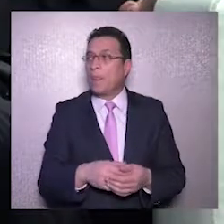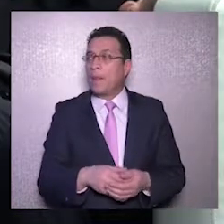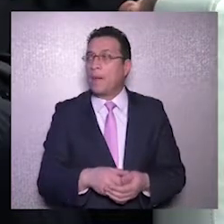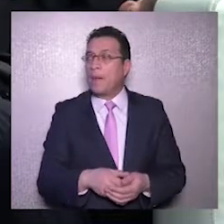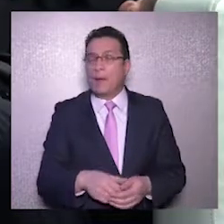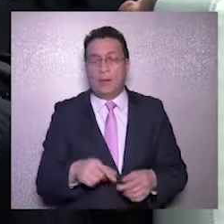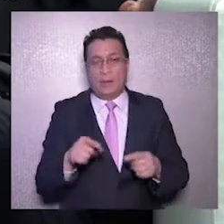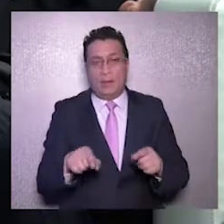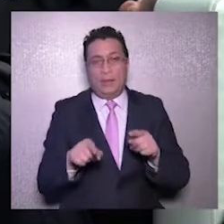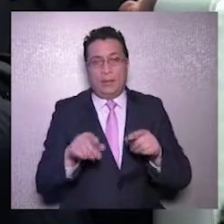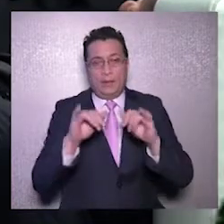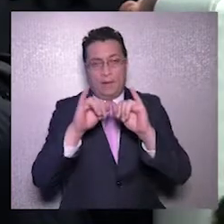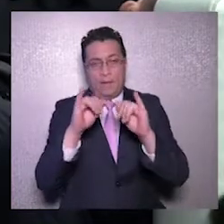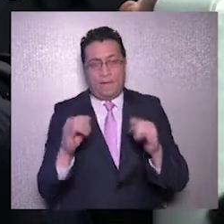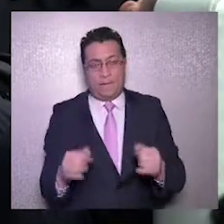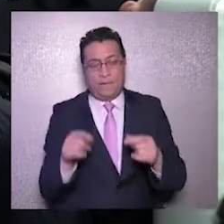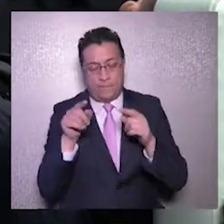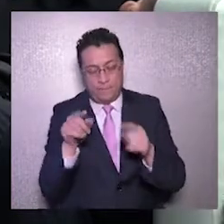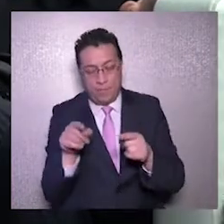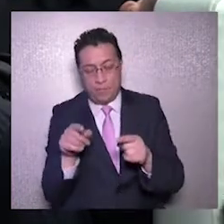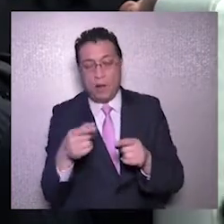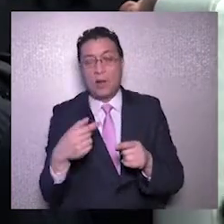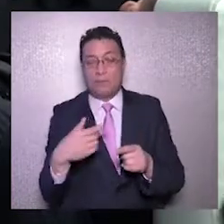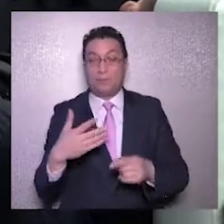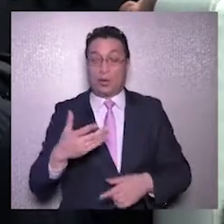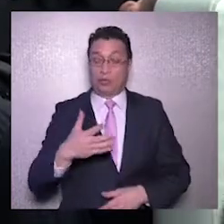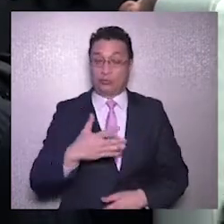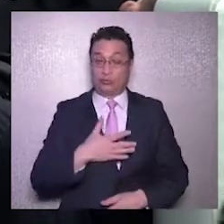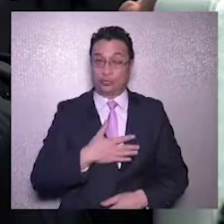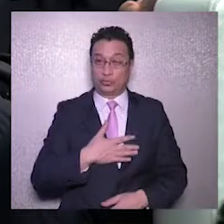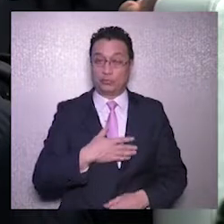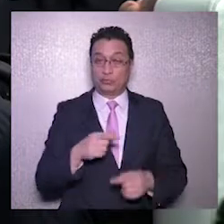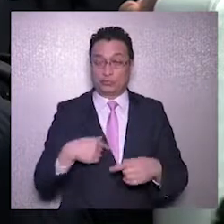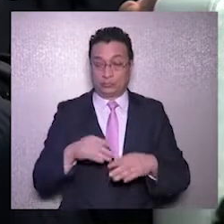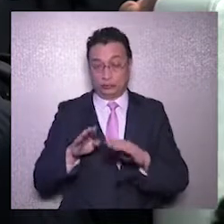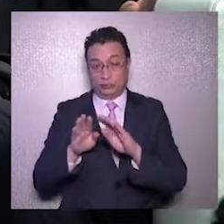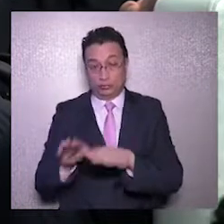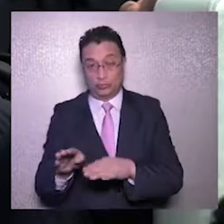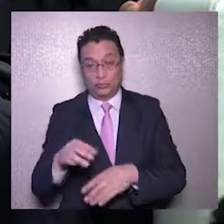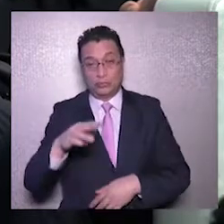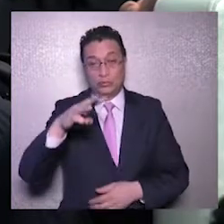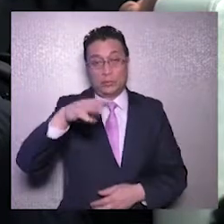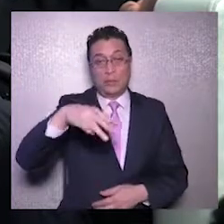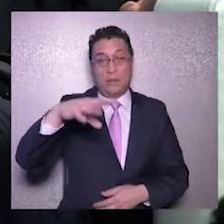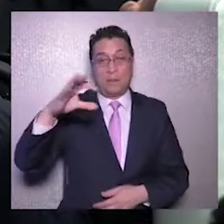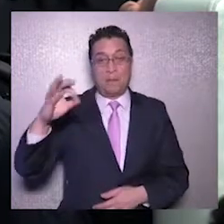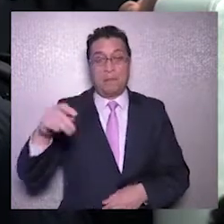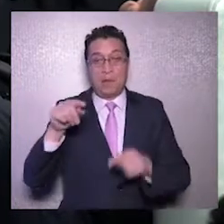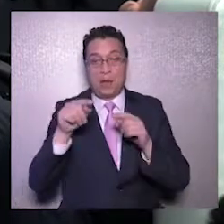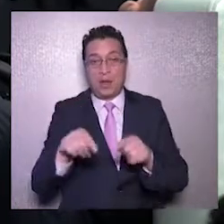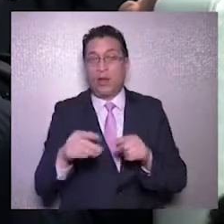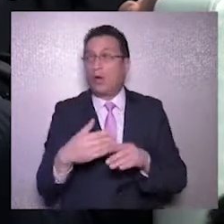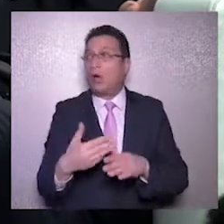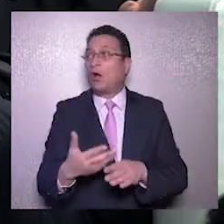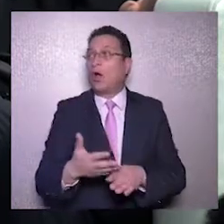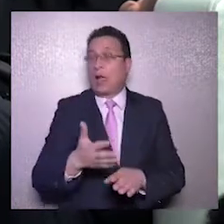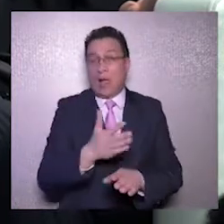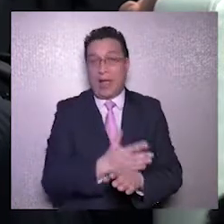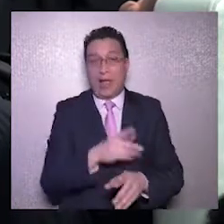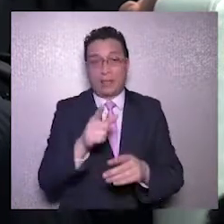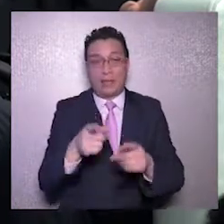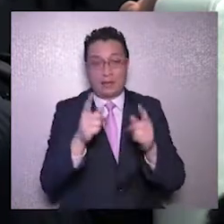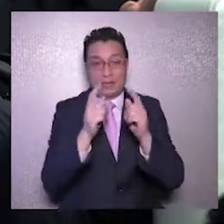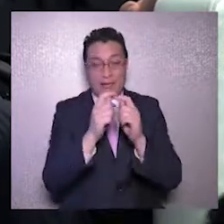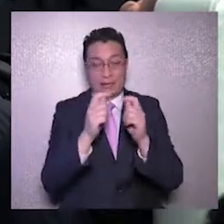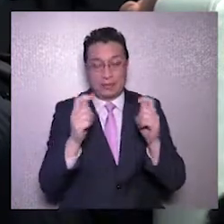De tal manera que lo que yo, desde que apoyo a Marco, desde antes de su candidatura